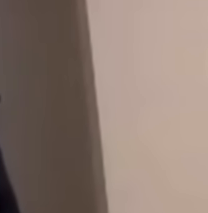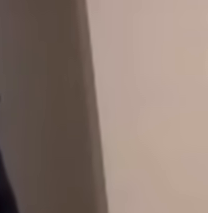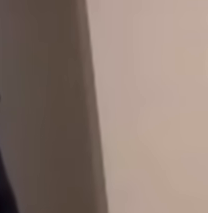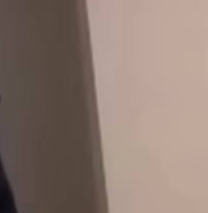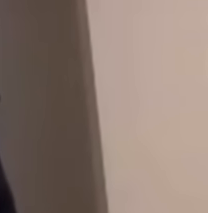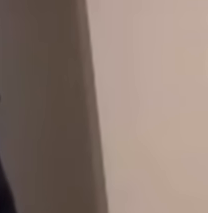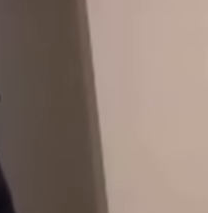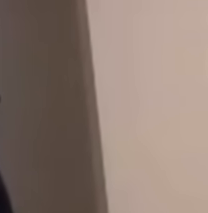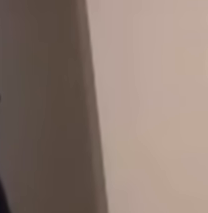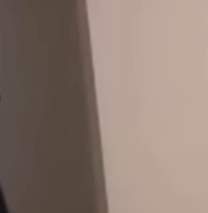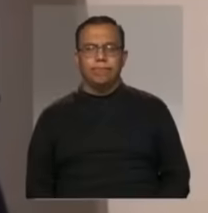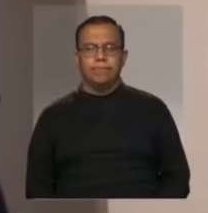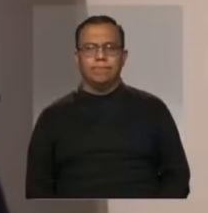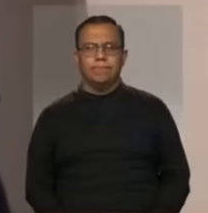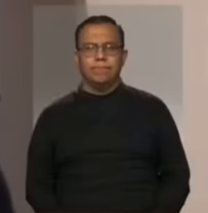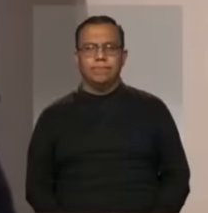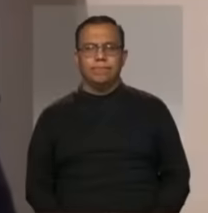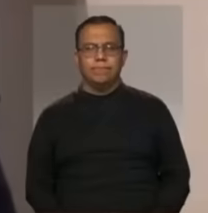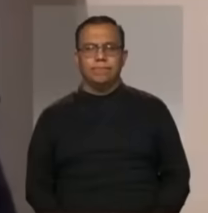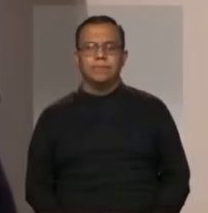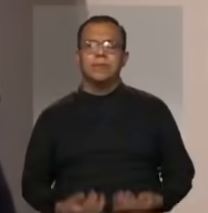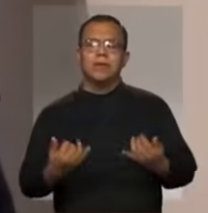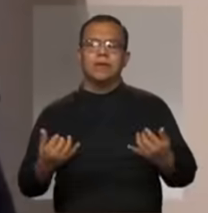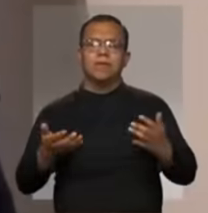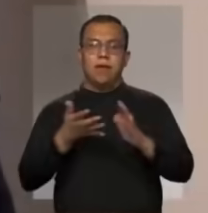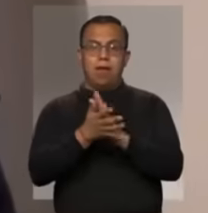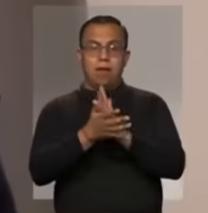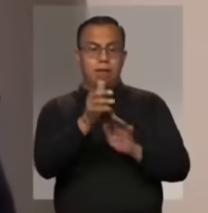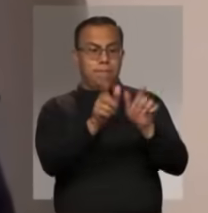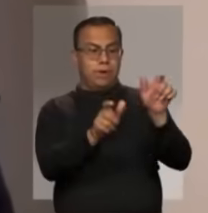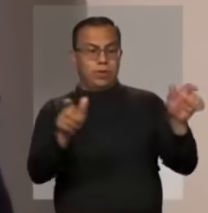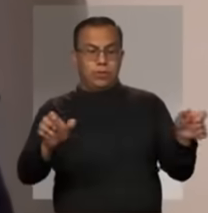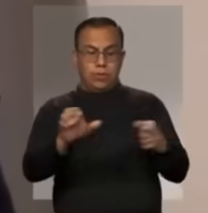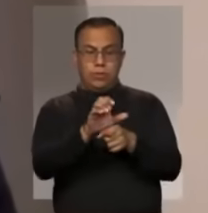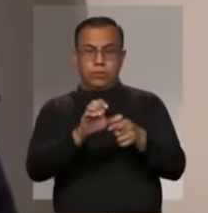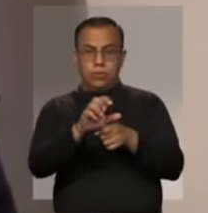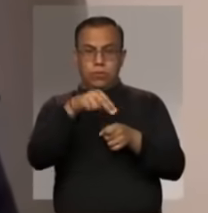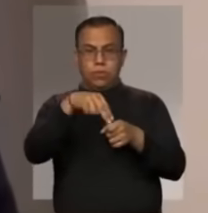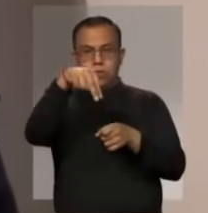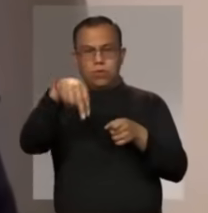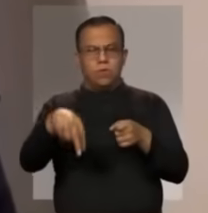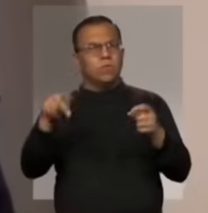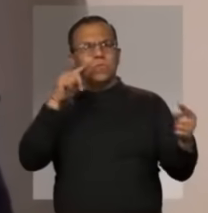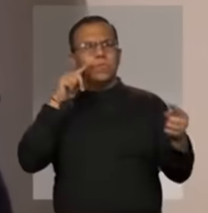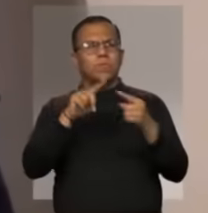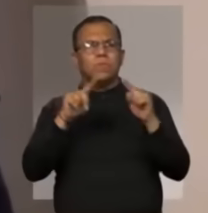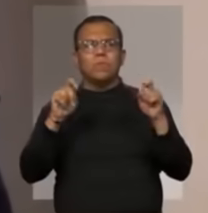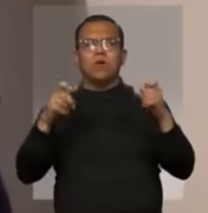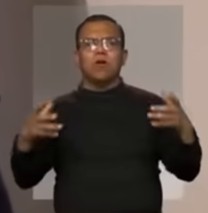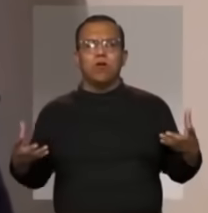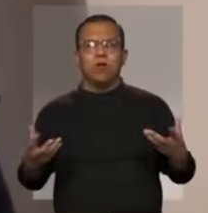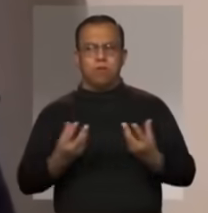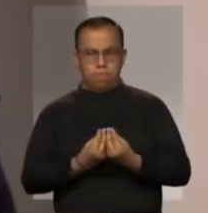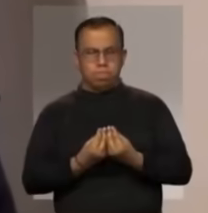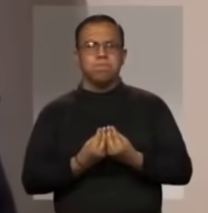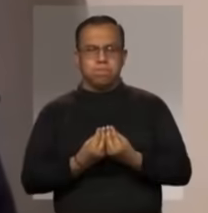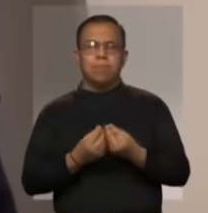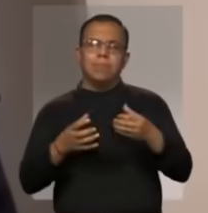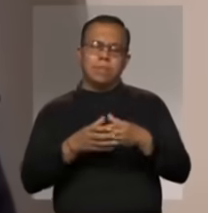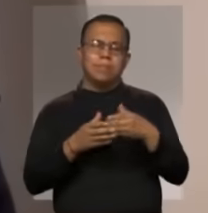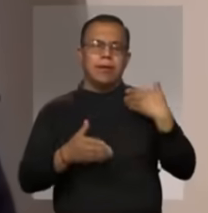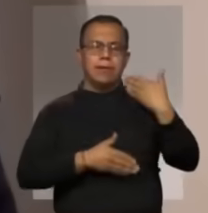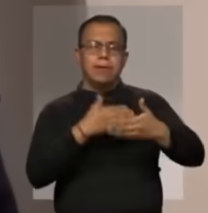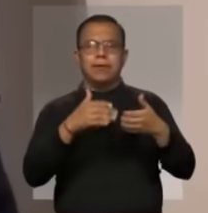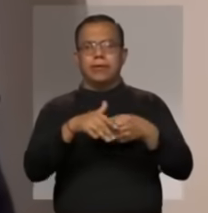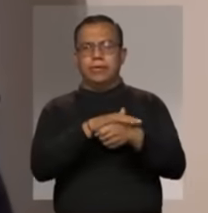a votar, que está muy bien, claro que sí, por la mejor opción que los ciudadanos consideren pertinente en unos comicios o en una